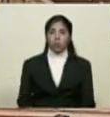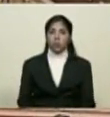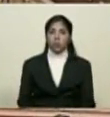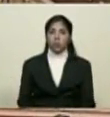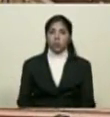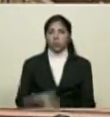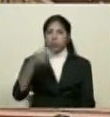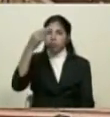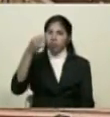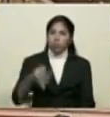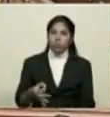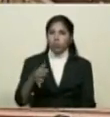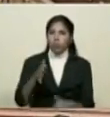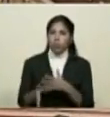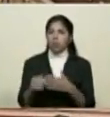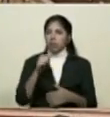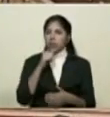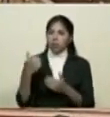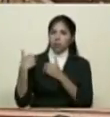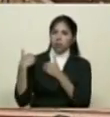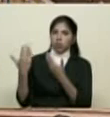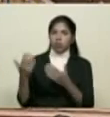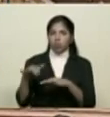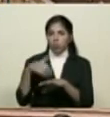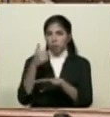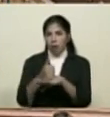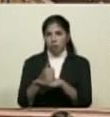a la determinación de las responsabilidades de cualquier lugar.